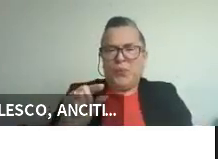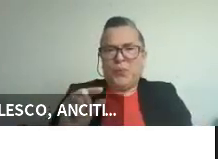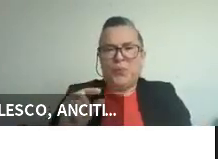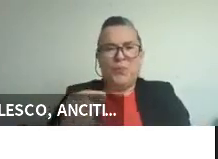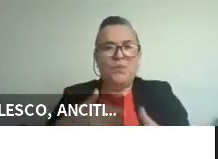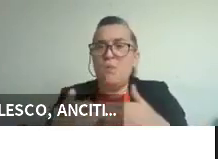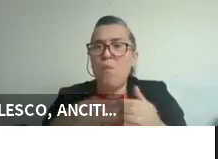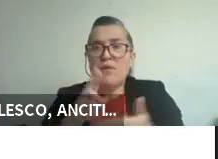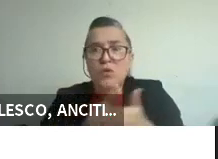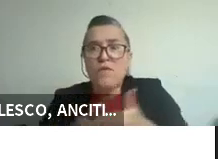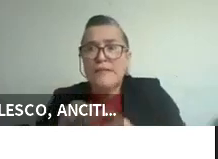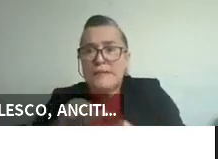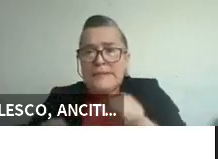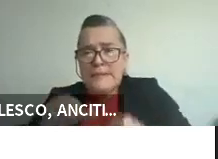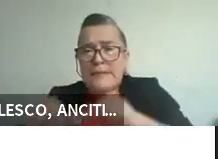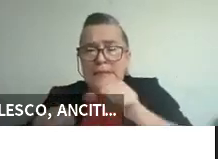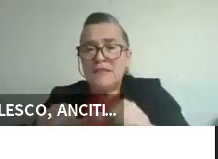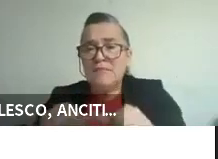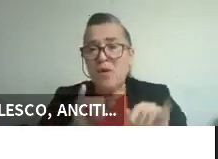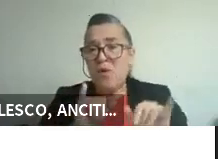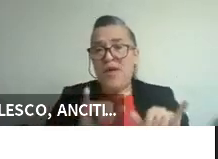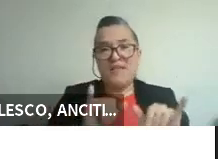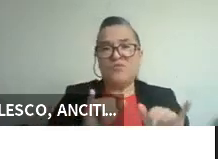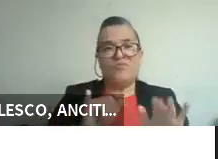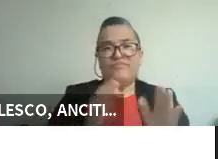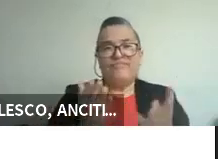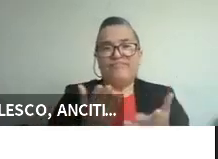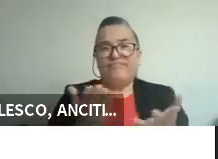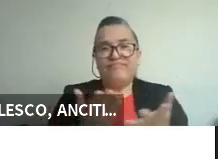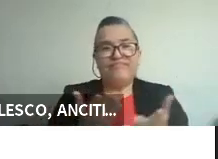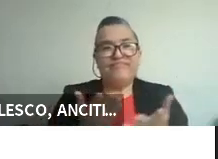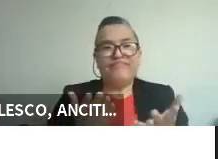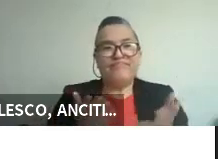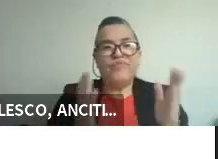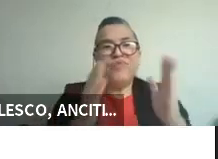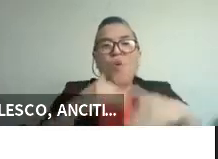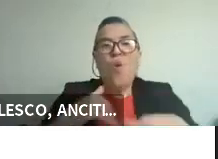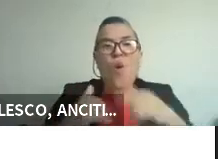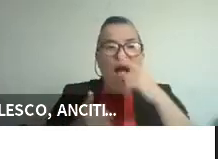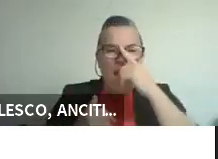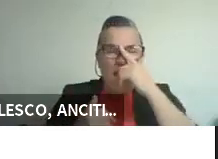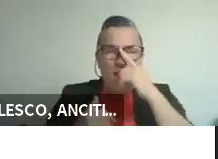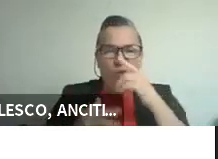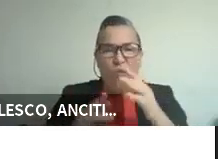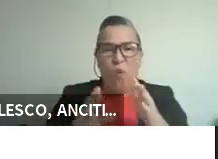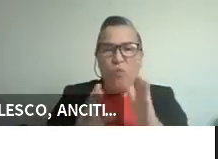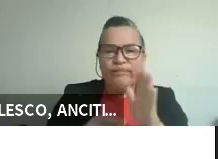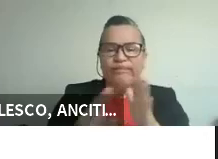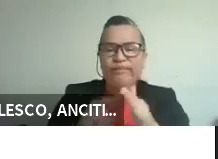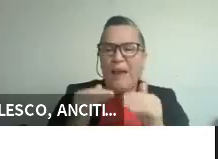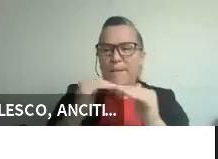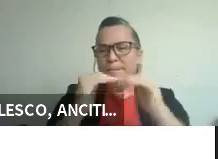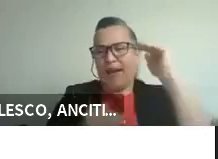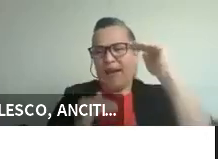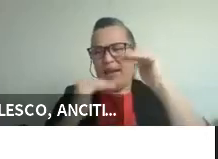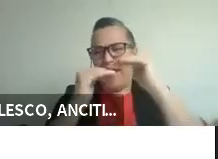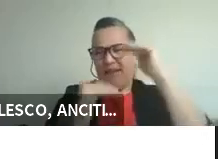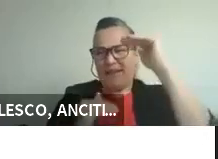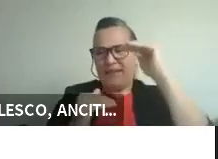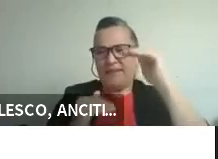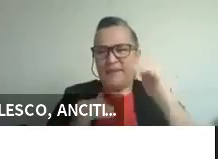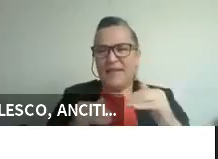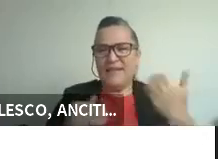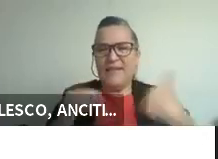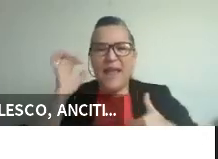universidades es un contingente que no tiene redundancia en muchos campos del conocimiento hay brechas de género que hay que atender y